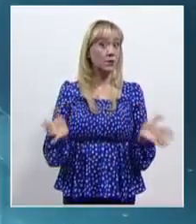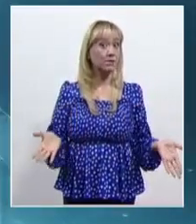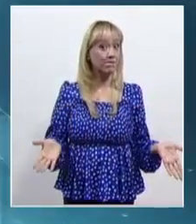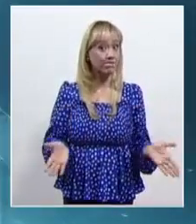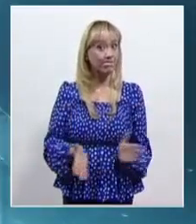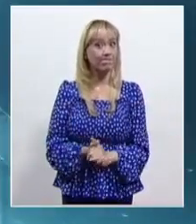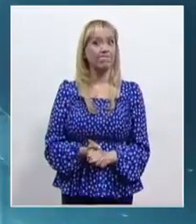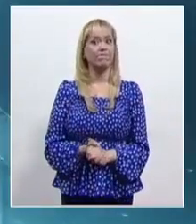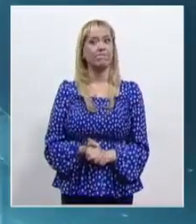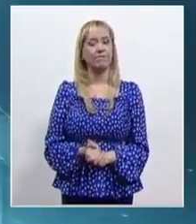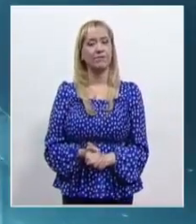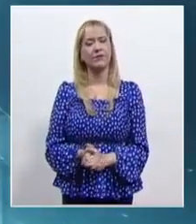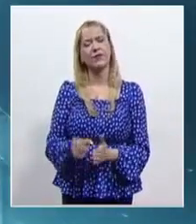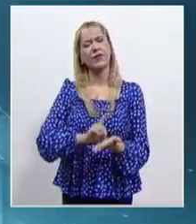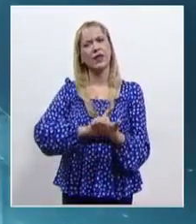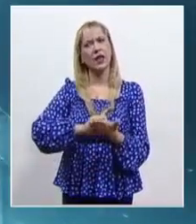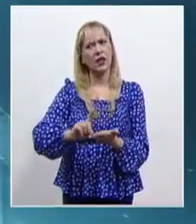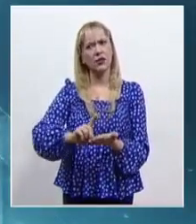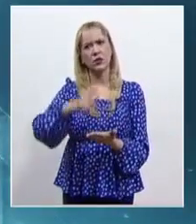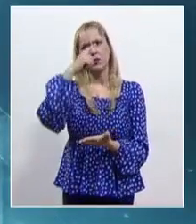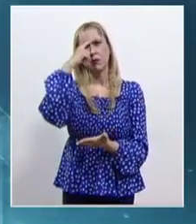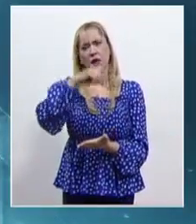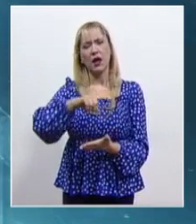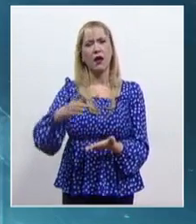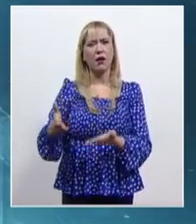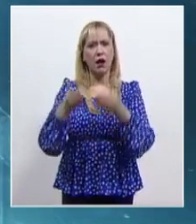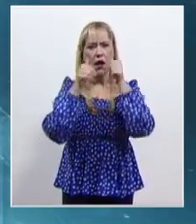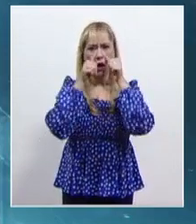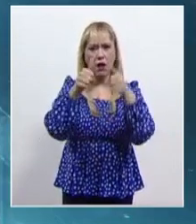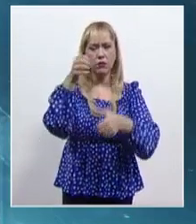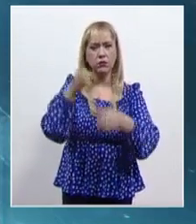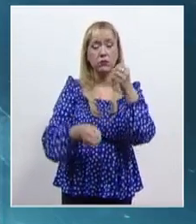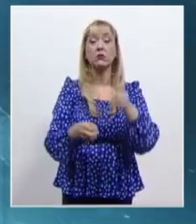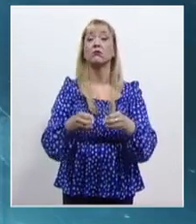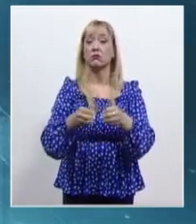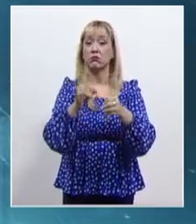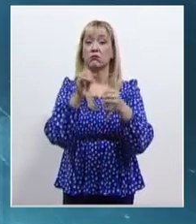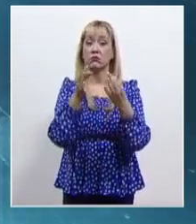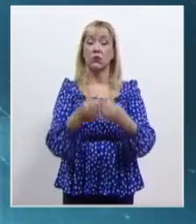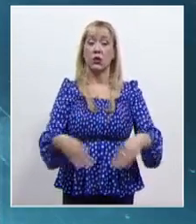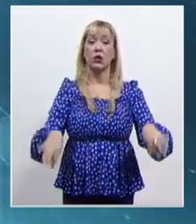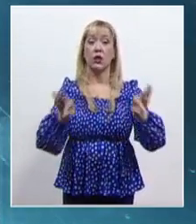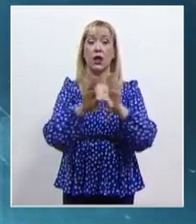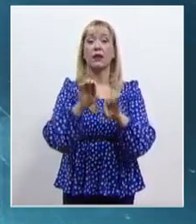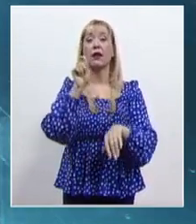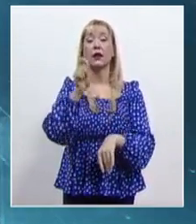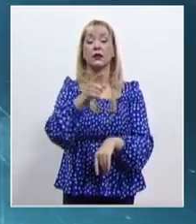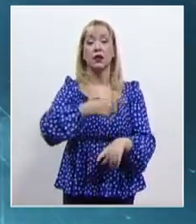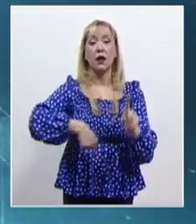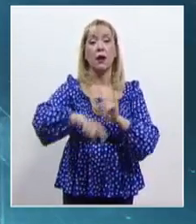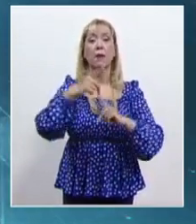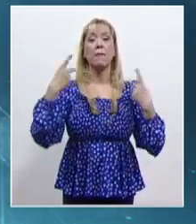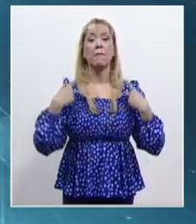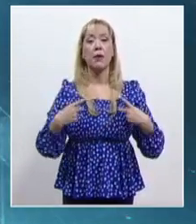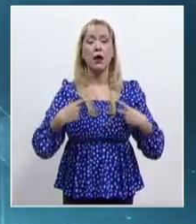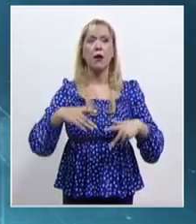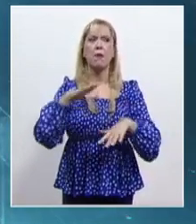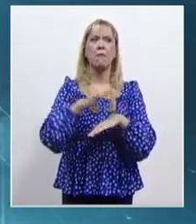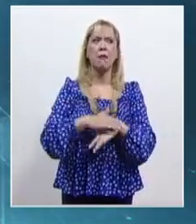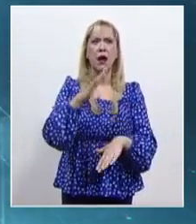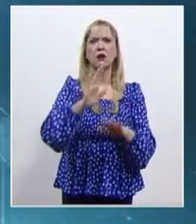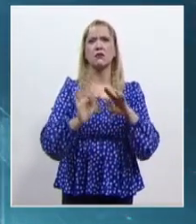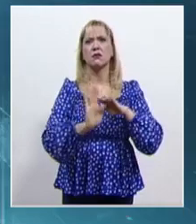El derecho de acceso a la justicia forma parte del derecho a la seguridad social, sobre todo si involucra a grupos